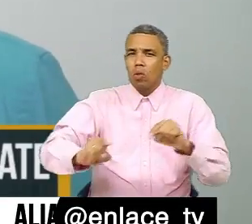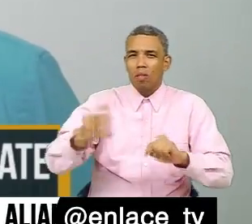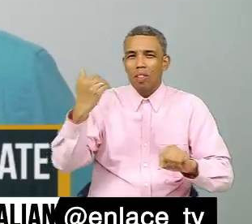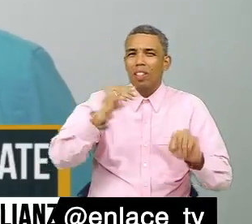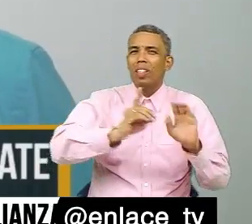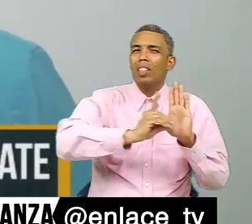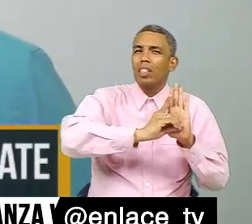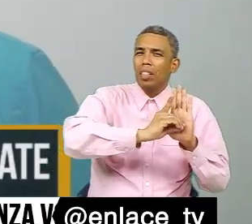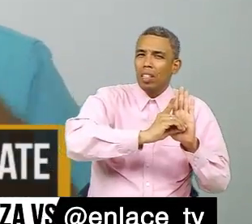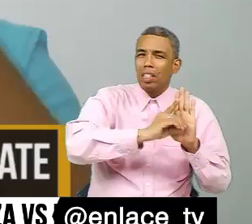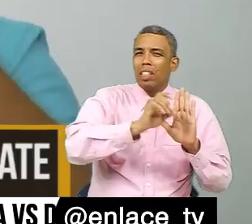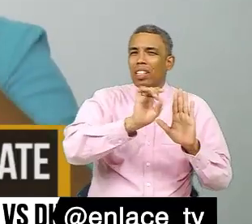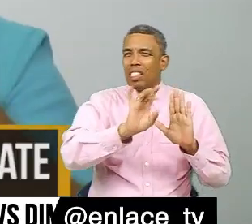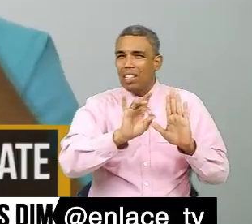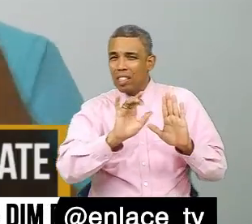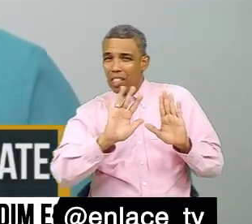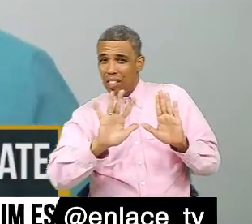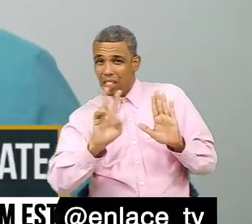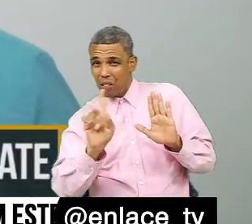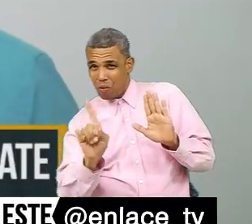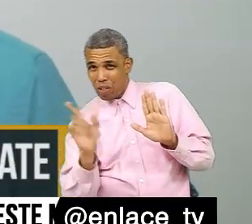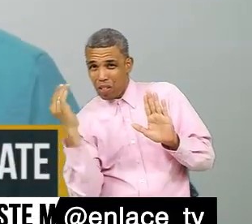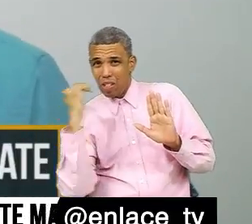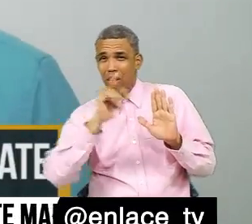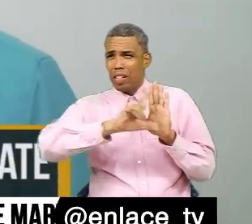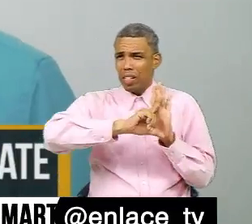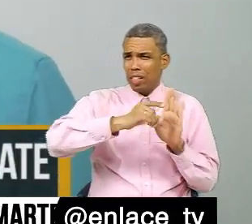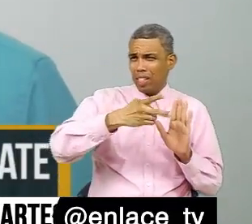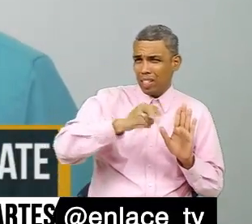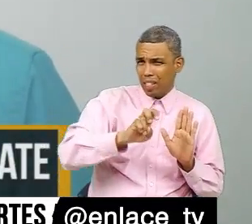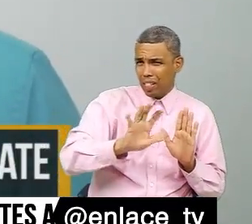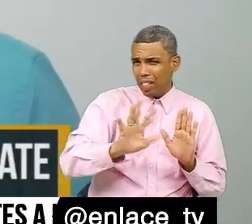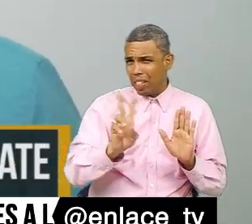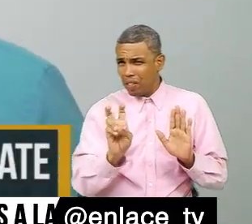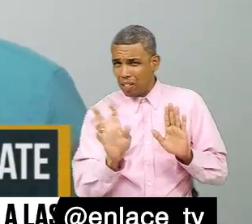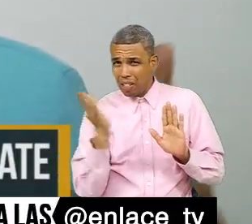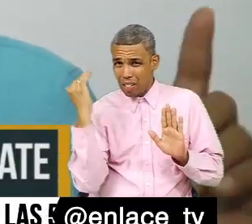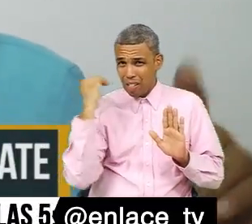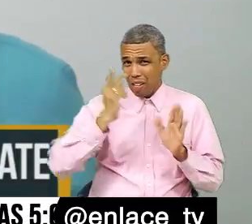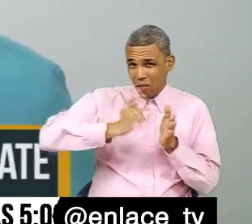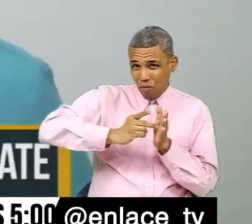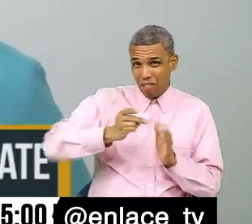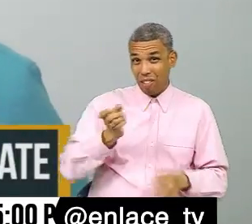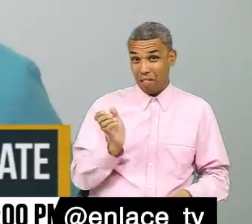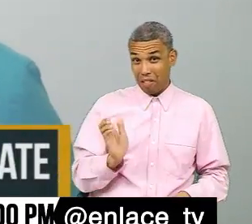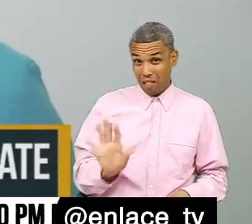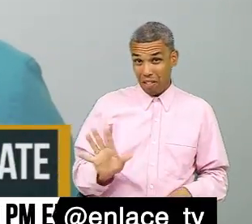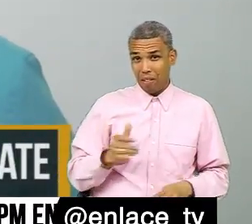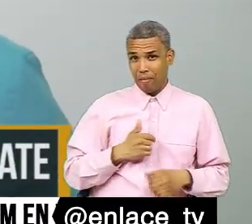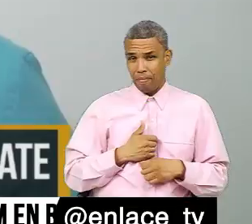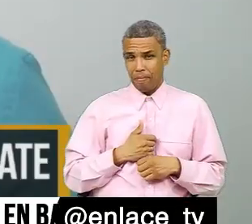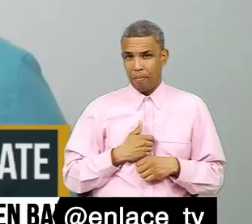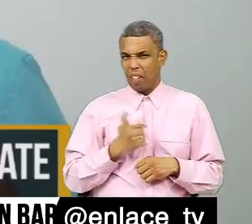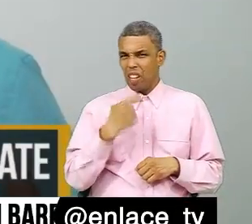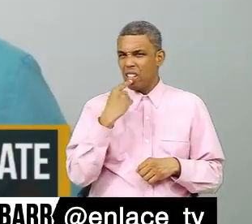2350, la ley 1551 del 2012 y la ley 1757 del 2015, donde está diciendo a la administración municipal, ojo,